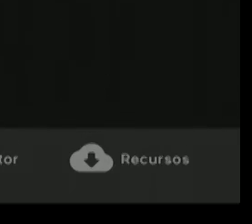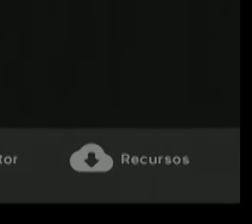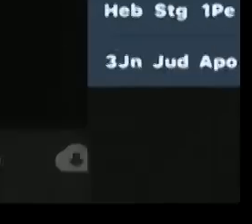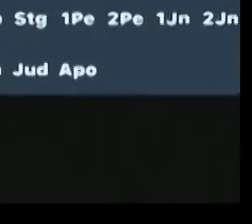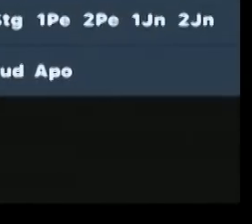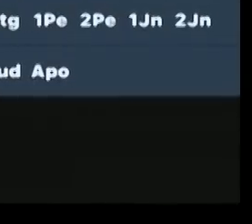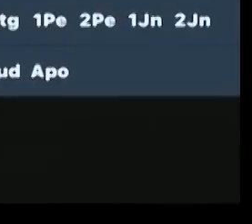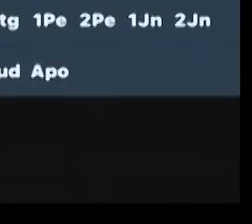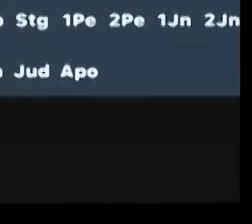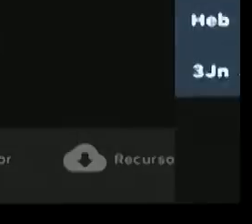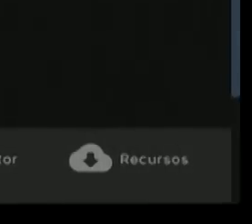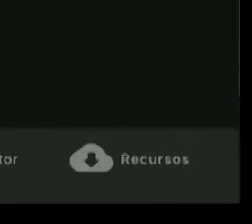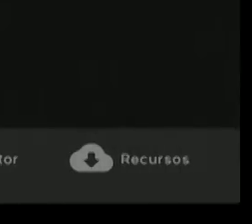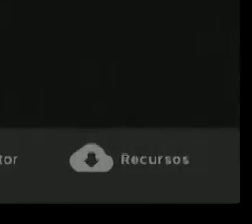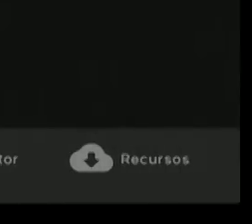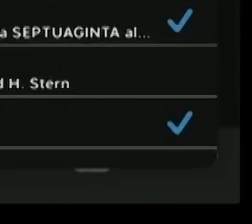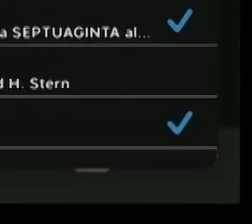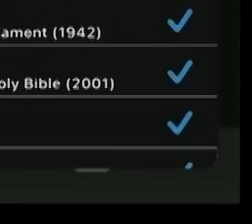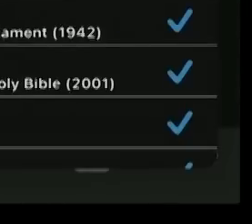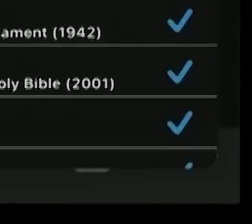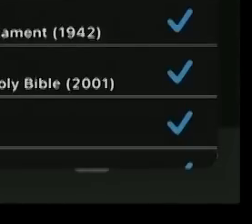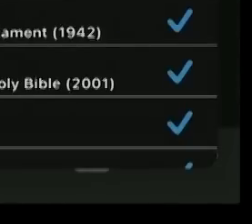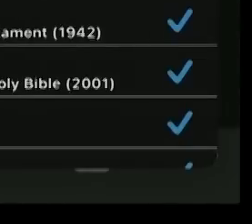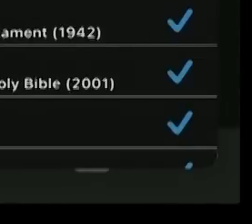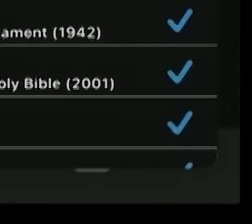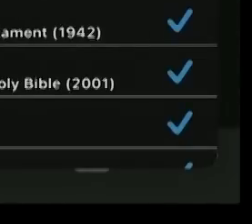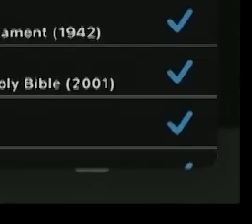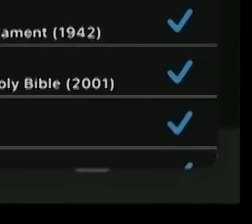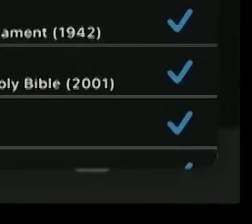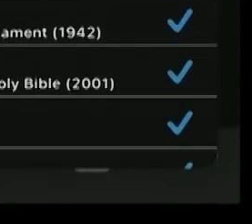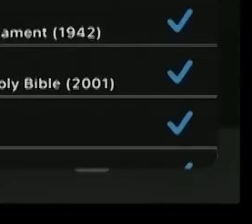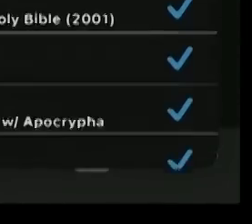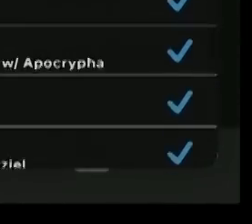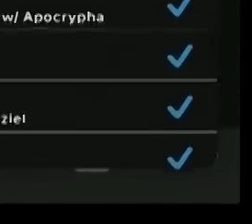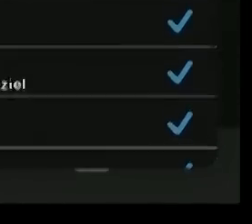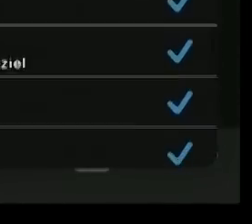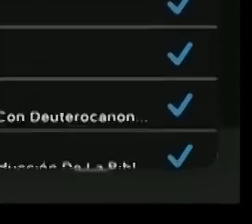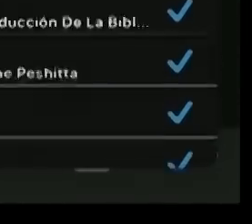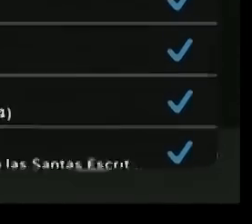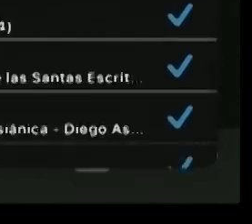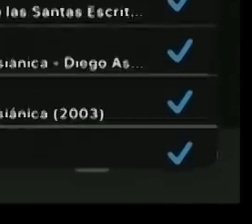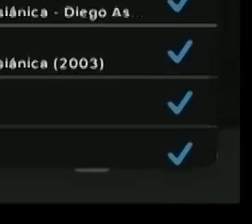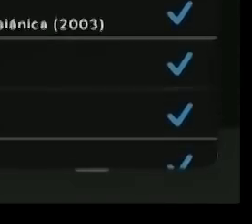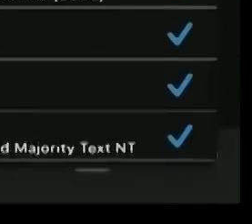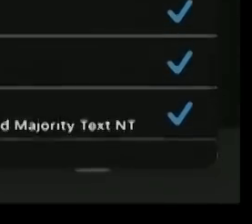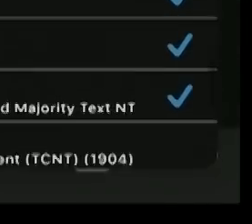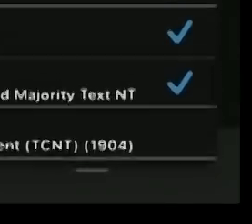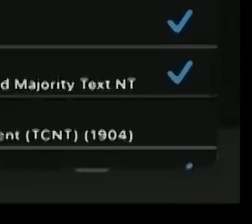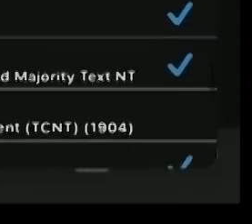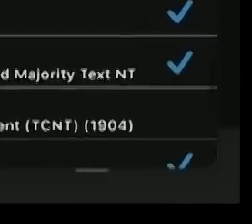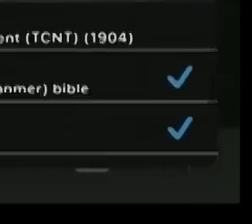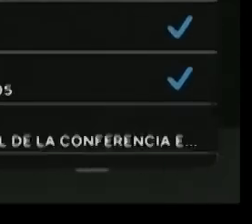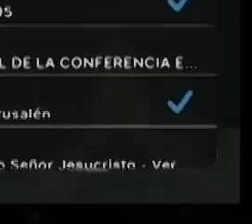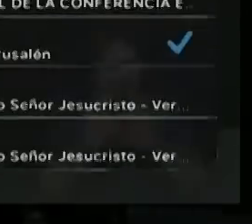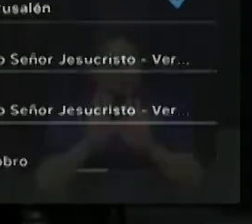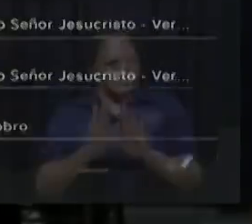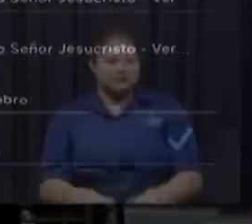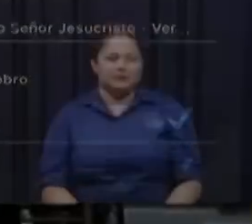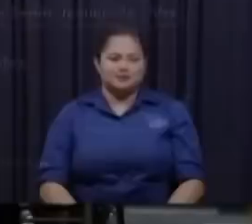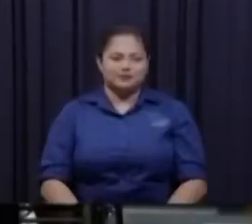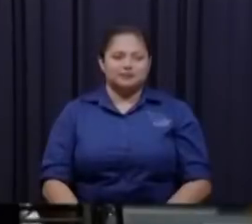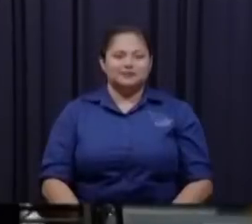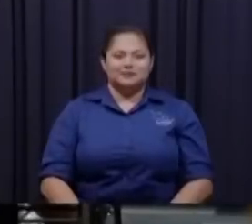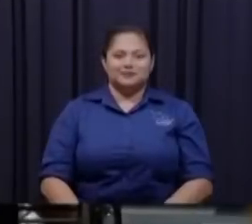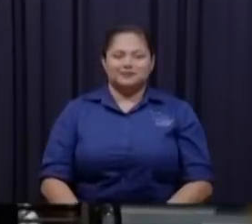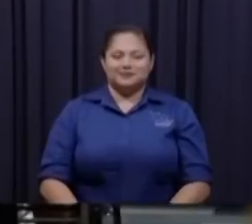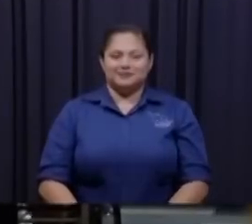ver. Aquí debería tener yo la 60, ¿va? Vamos a ver. Espérame un ratito, hermano. Unas 2 horas y ya. Ya. De todos modos, a usted no le interesa